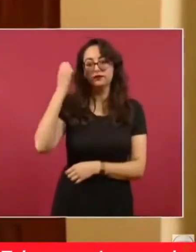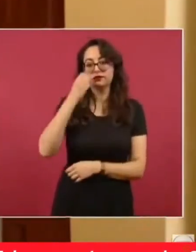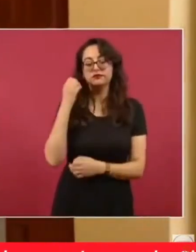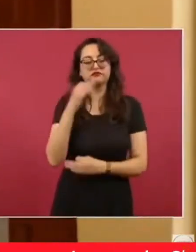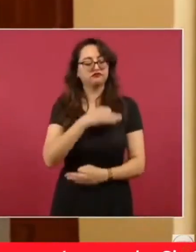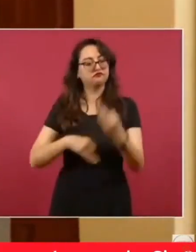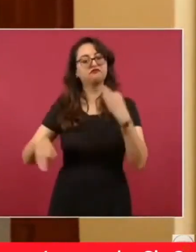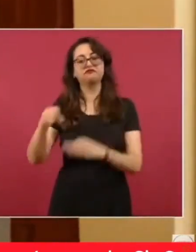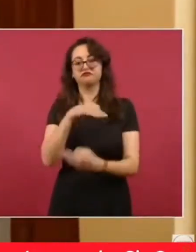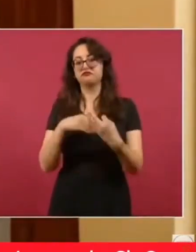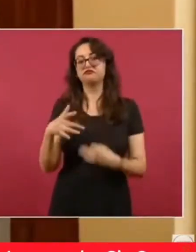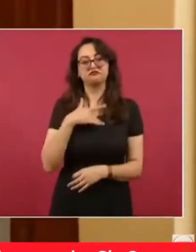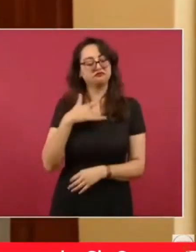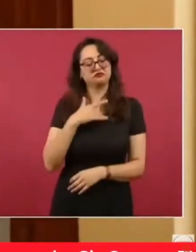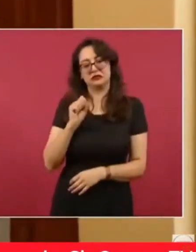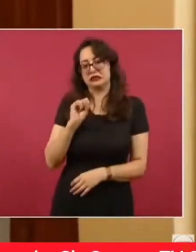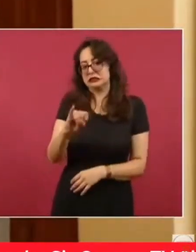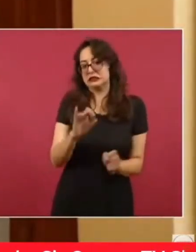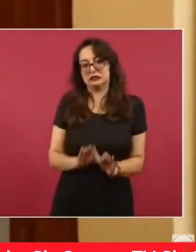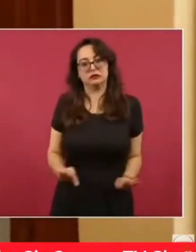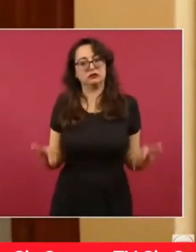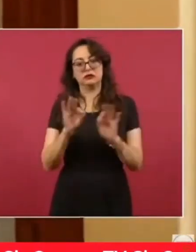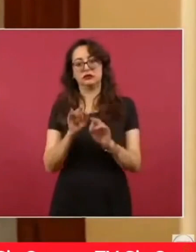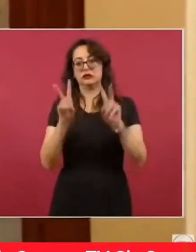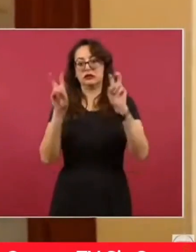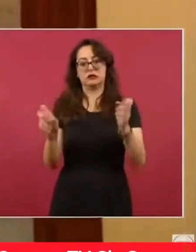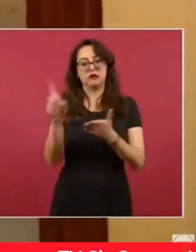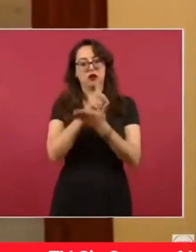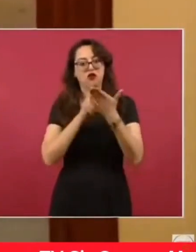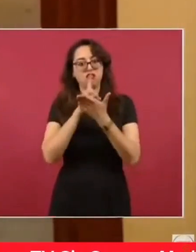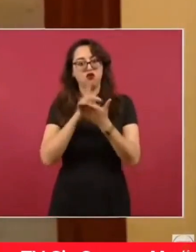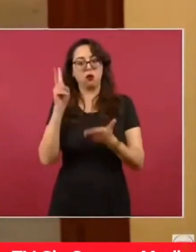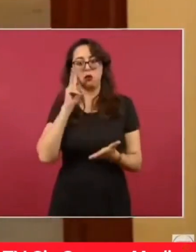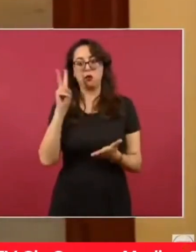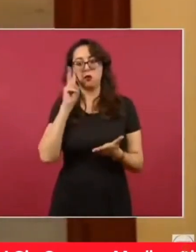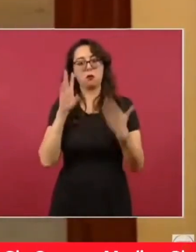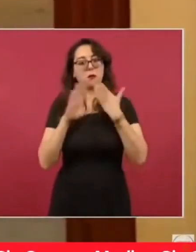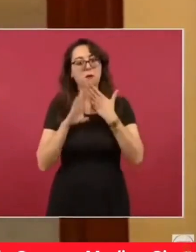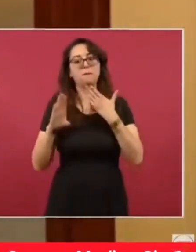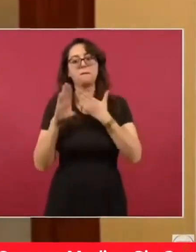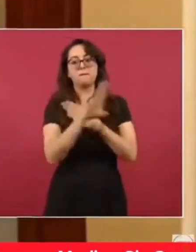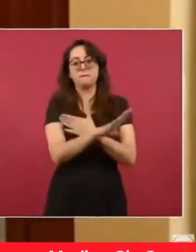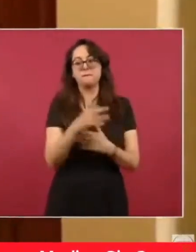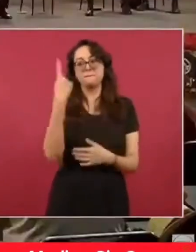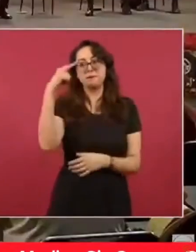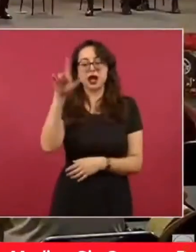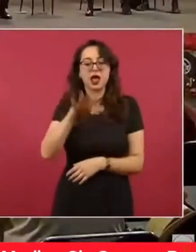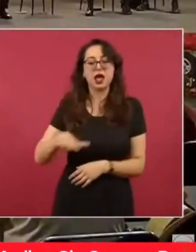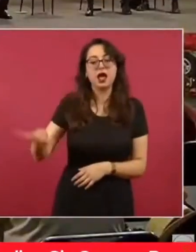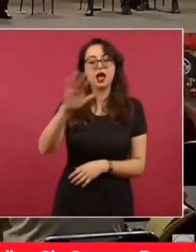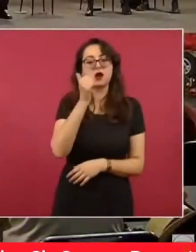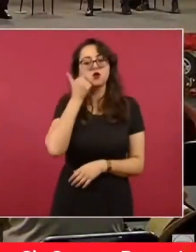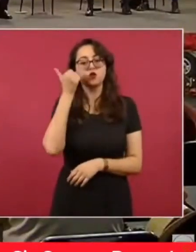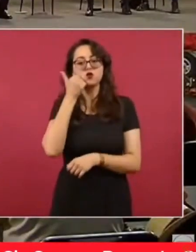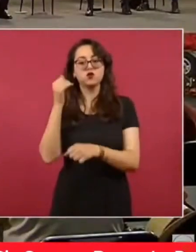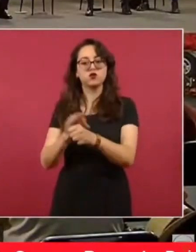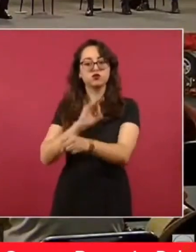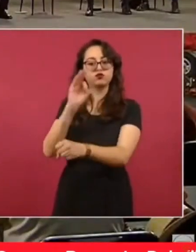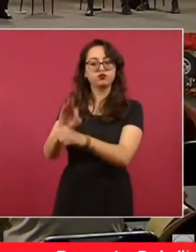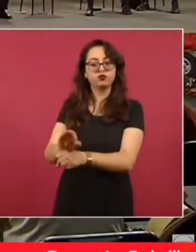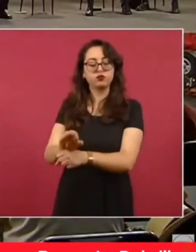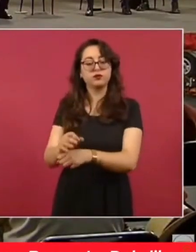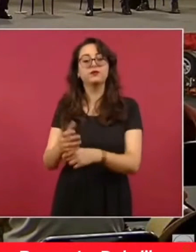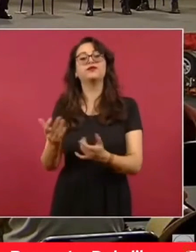hagamos de manera conjunta, de manera colectiva, siempre pensando en el bienestar de los estudiantes. Y también hemos